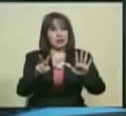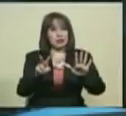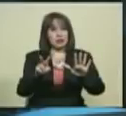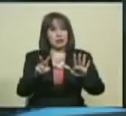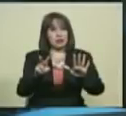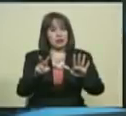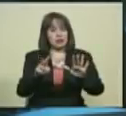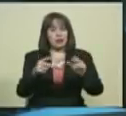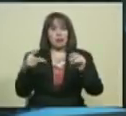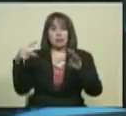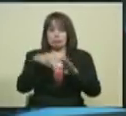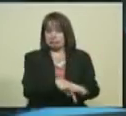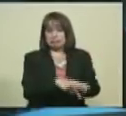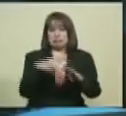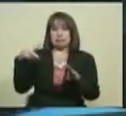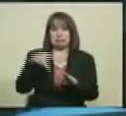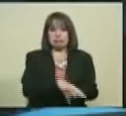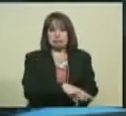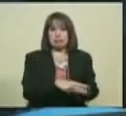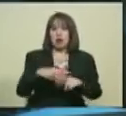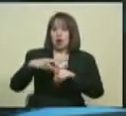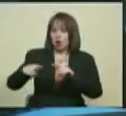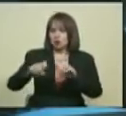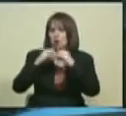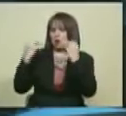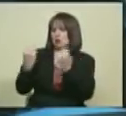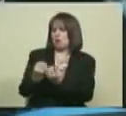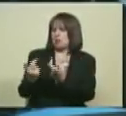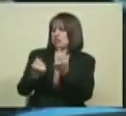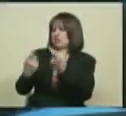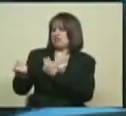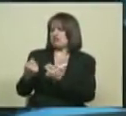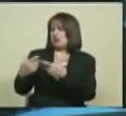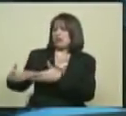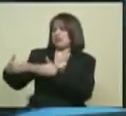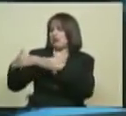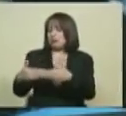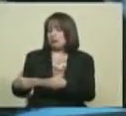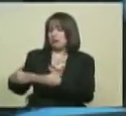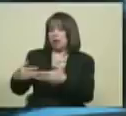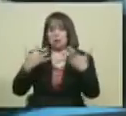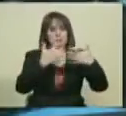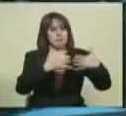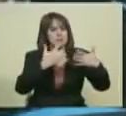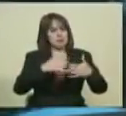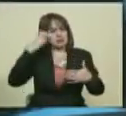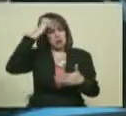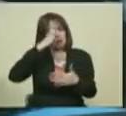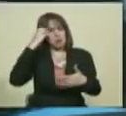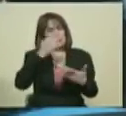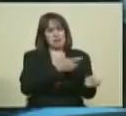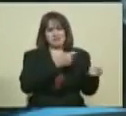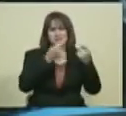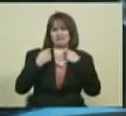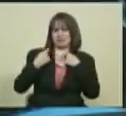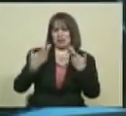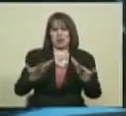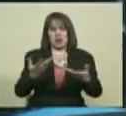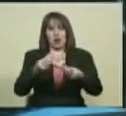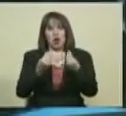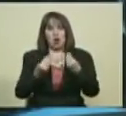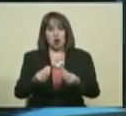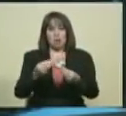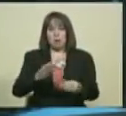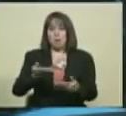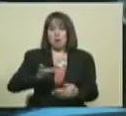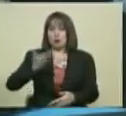por presiones de la OFAC, la Oficina del Tesoro Estadounidense, la empresa Euroclear, encargada de la custodia de una parte importante de